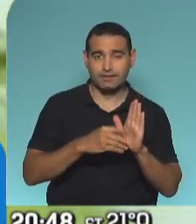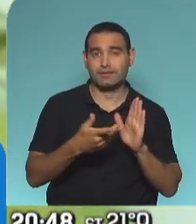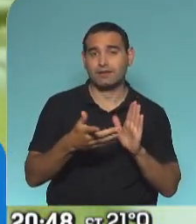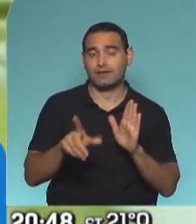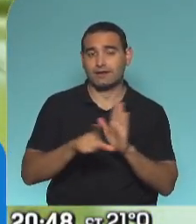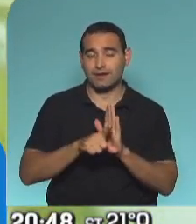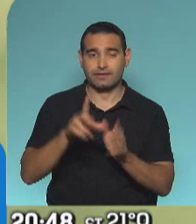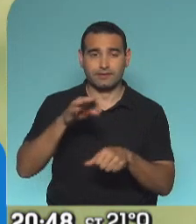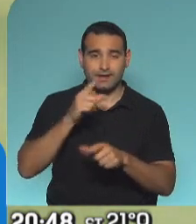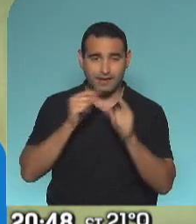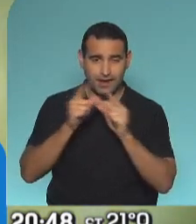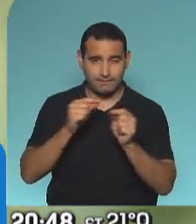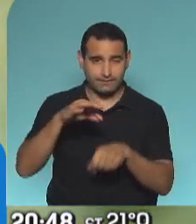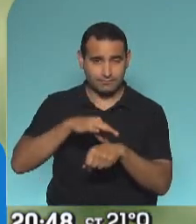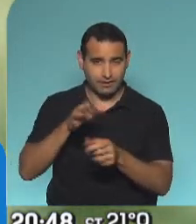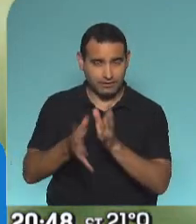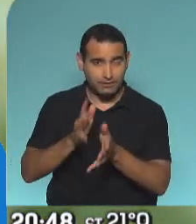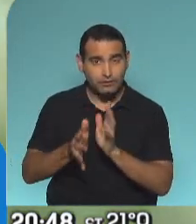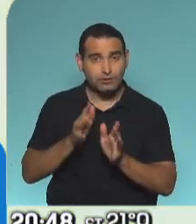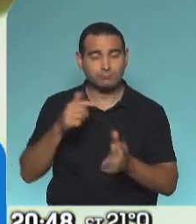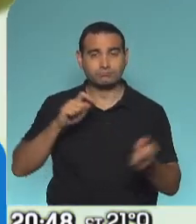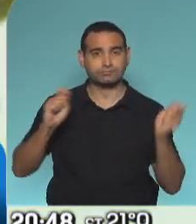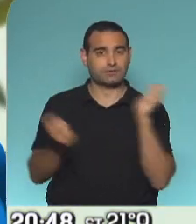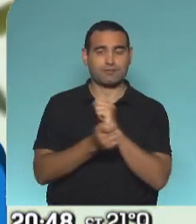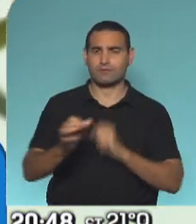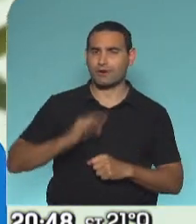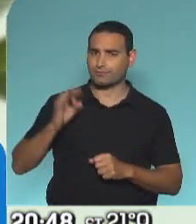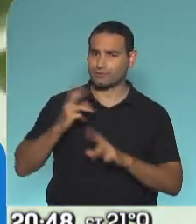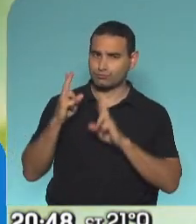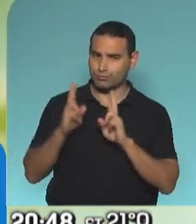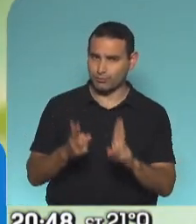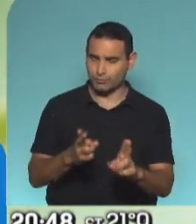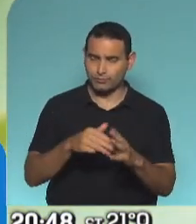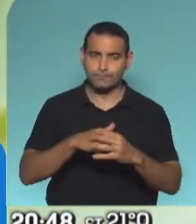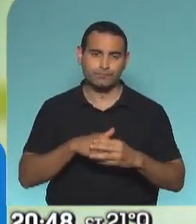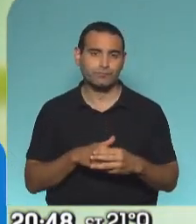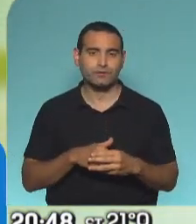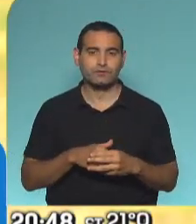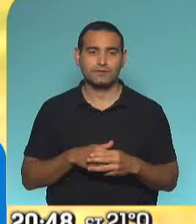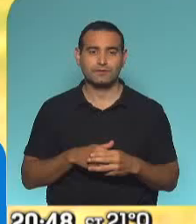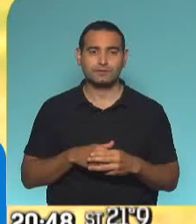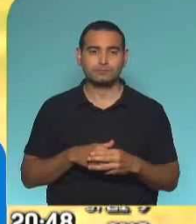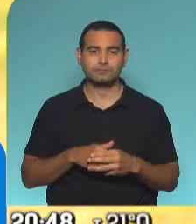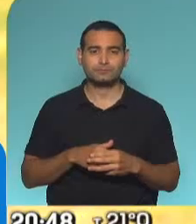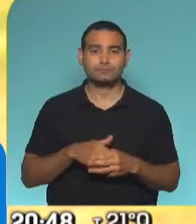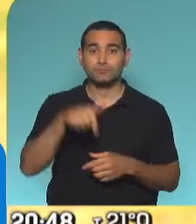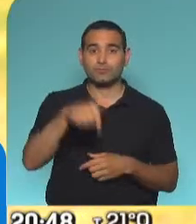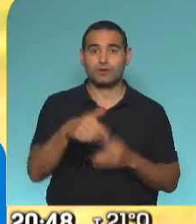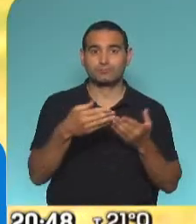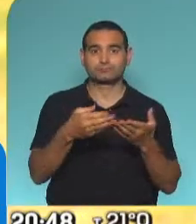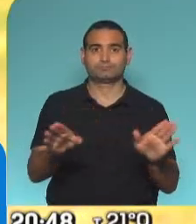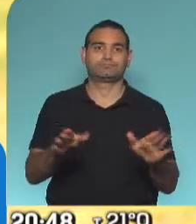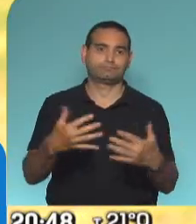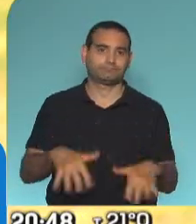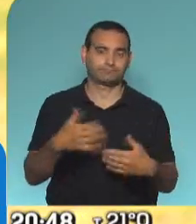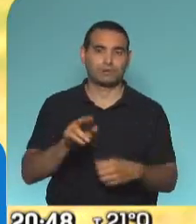cambia el paradigma después de años de prohibición una de las mayores digamos aperturas es la del